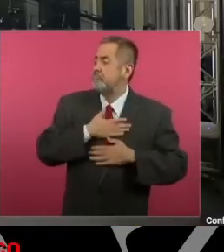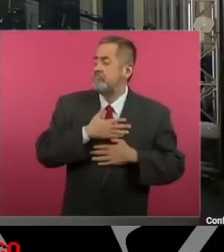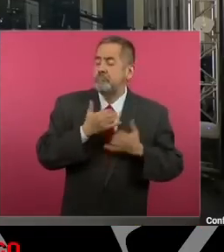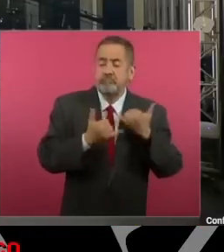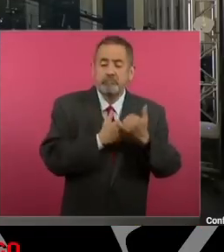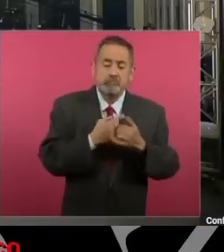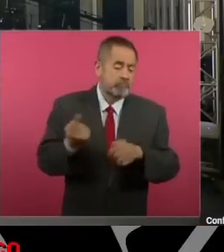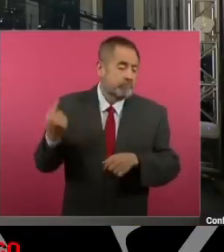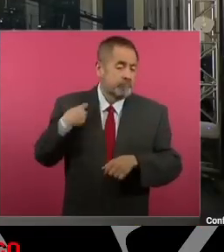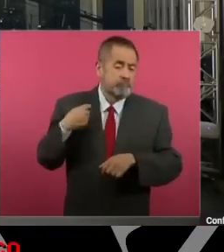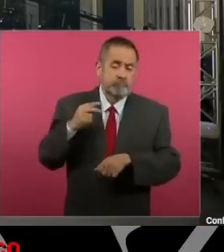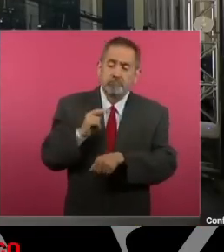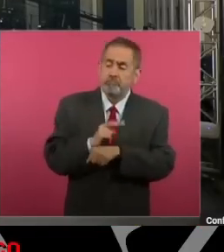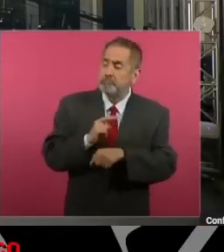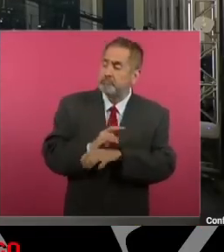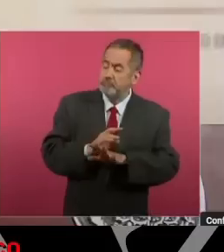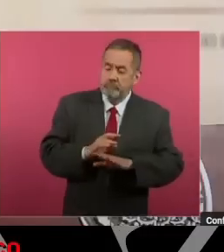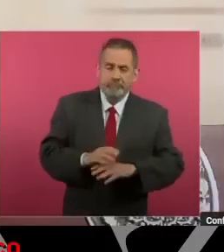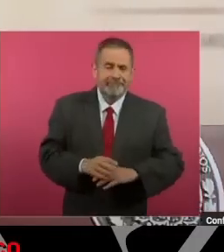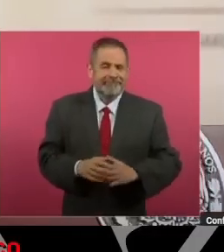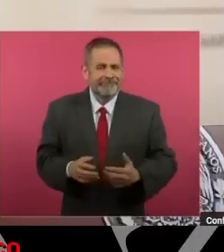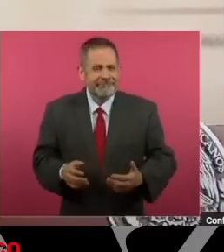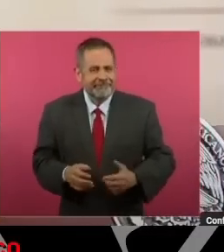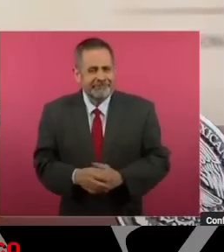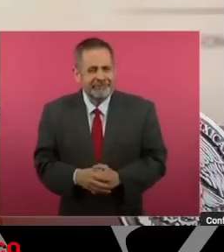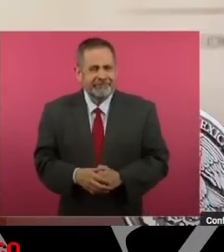guardaespaldas déjenlos trabajar